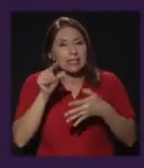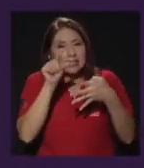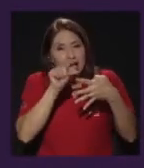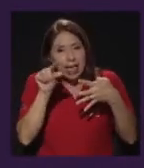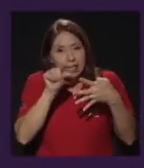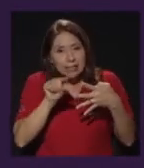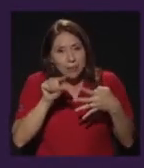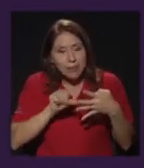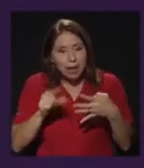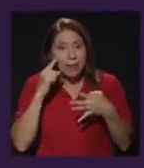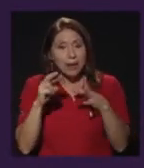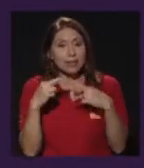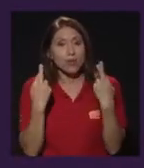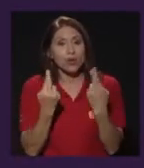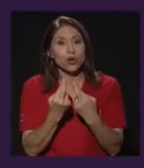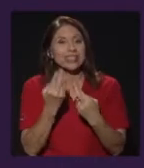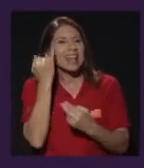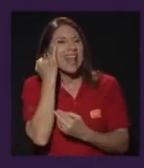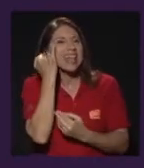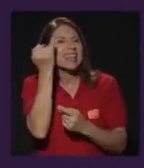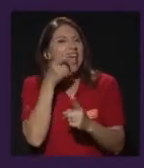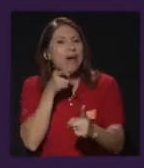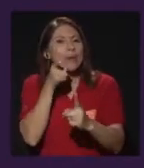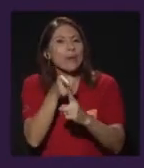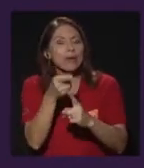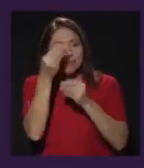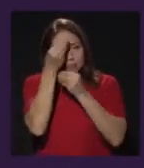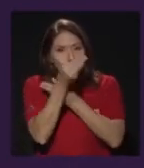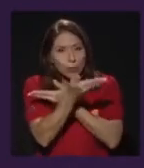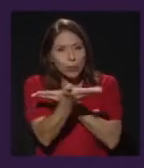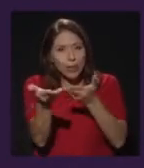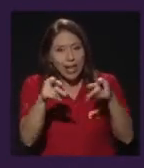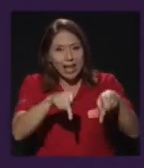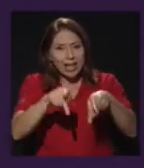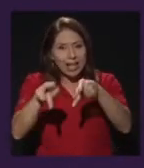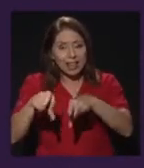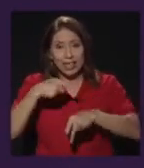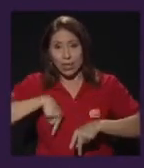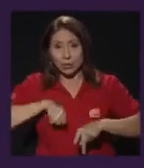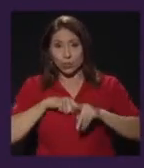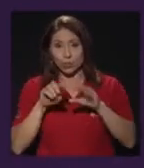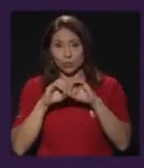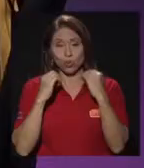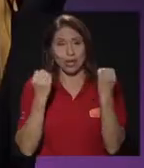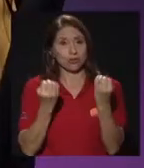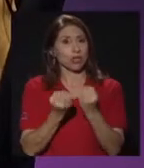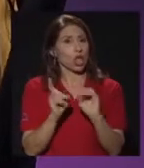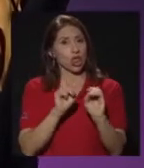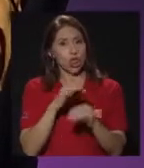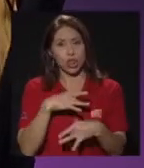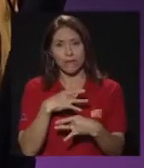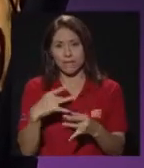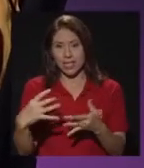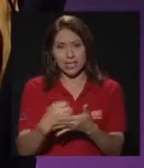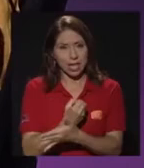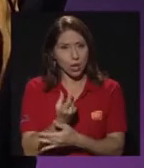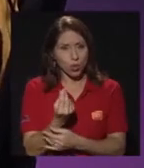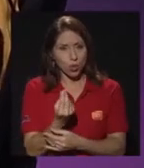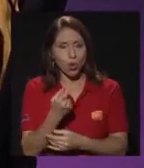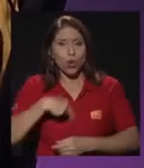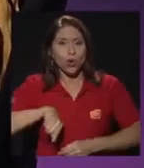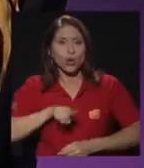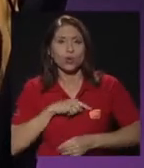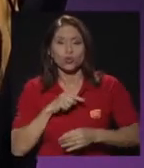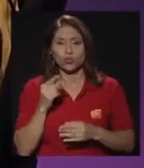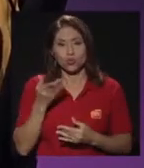La idea de Enlace es informar a la gente, ¿verdad? Somos una organización sin fines de lucro, somos